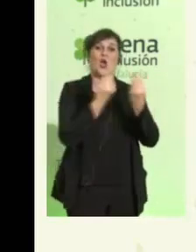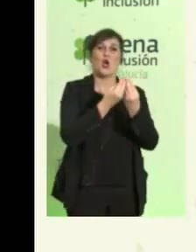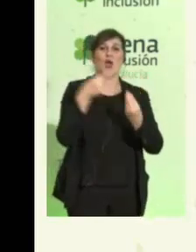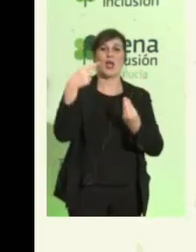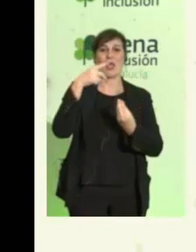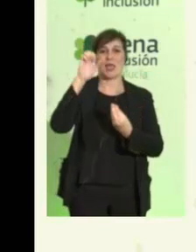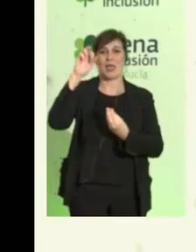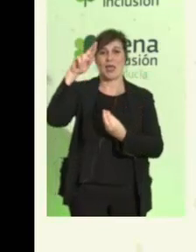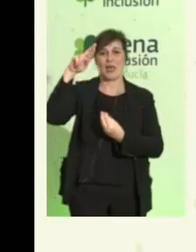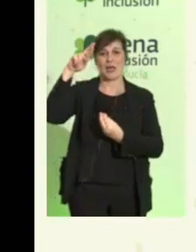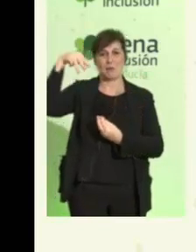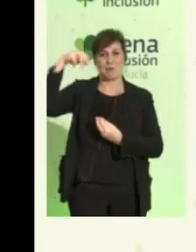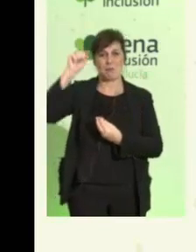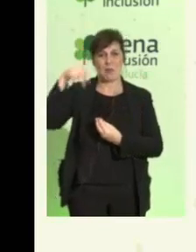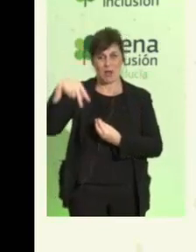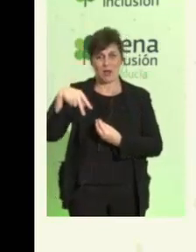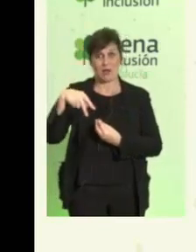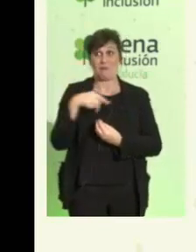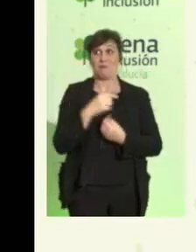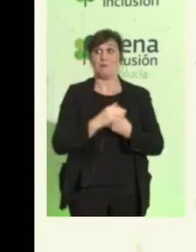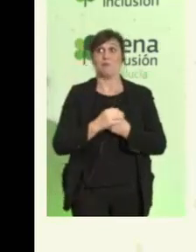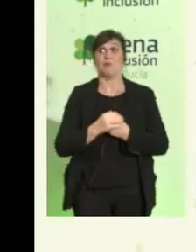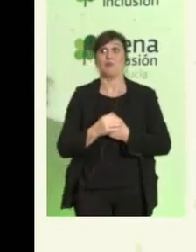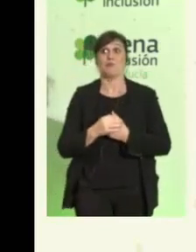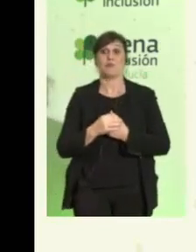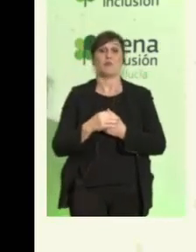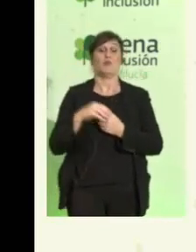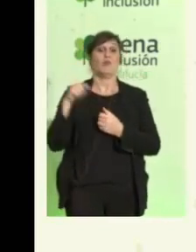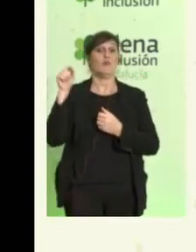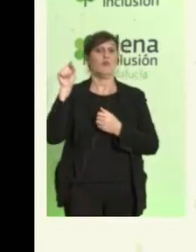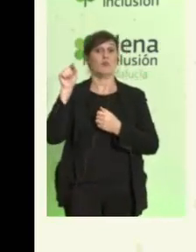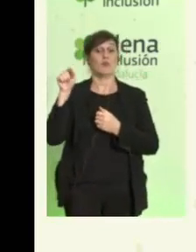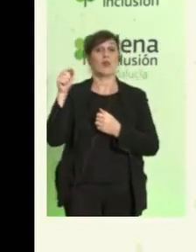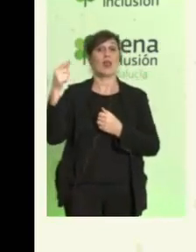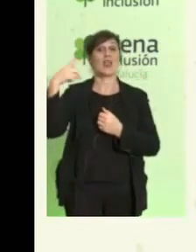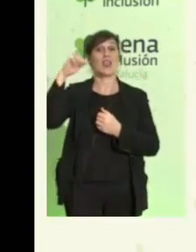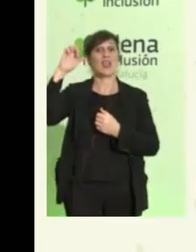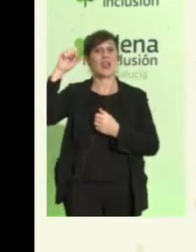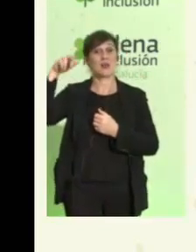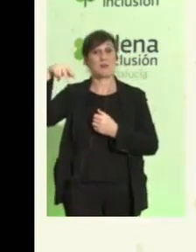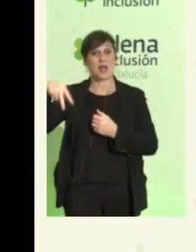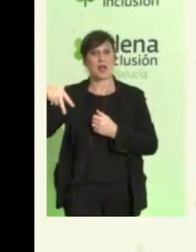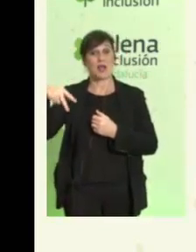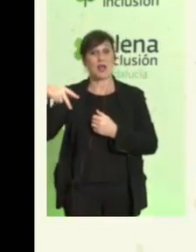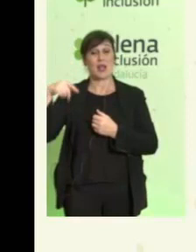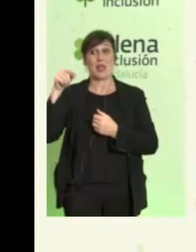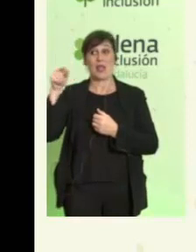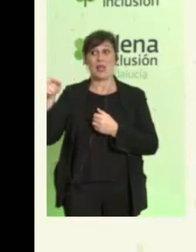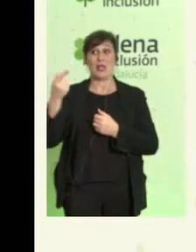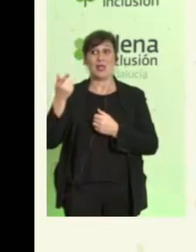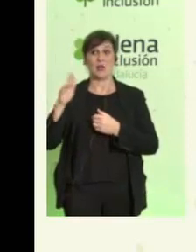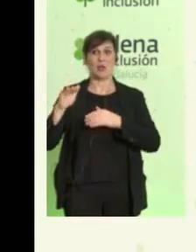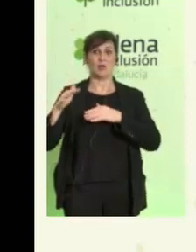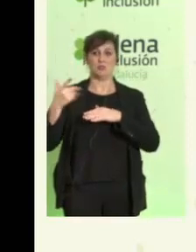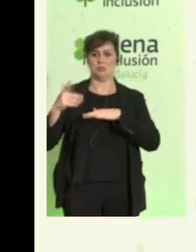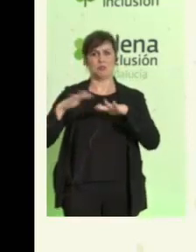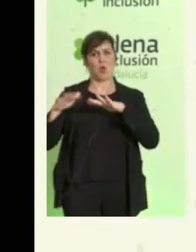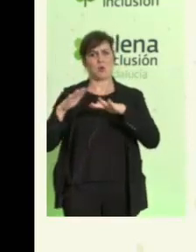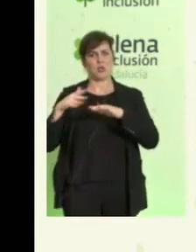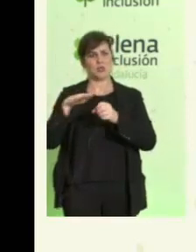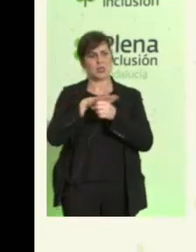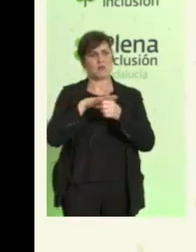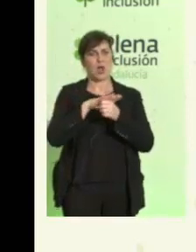Herman. Tyrone le encontró mientras estaba desplazándose por el barrio,